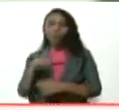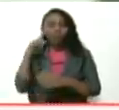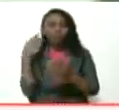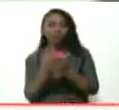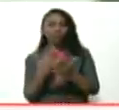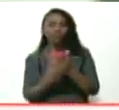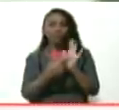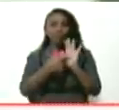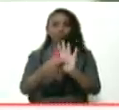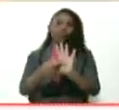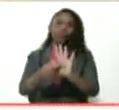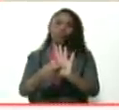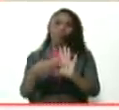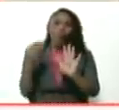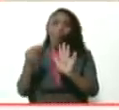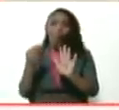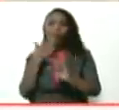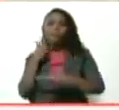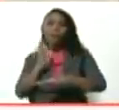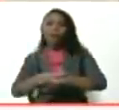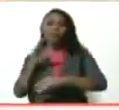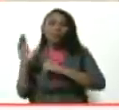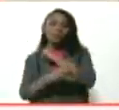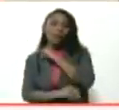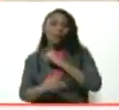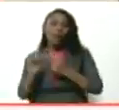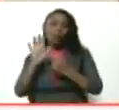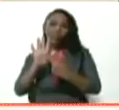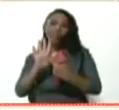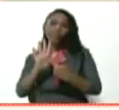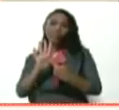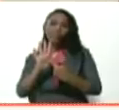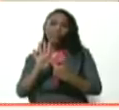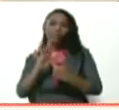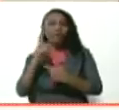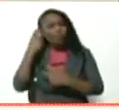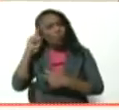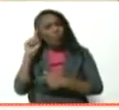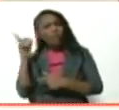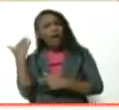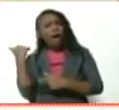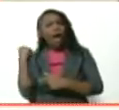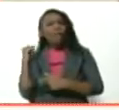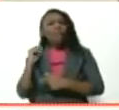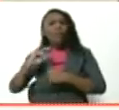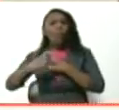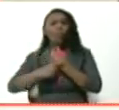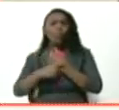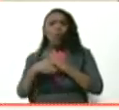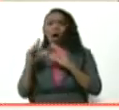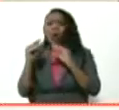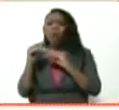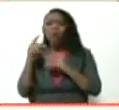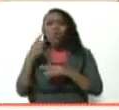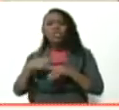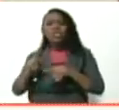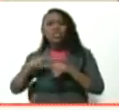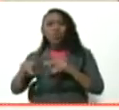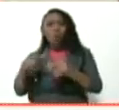en todas partes. Recuerda al señor Juanito Limaña hablando por teléfono con el niño